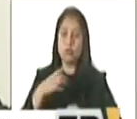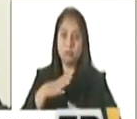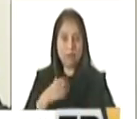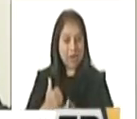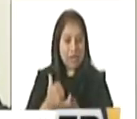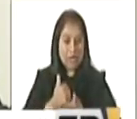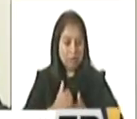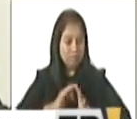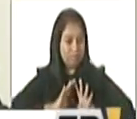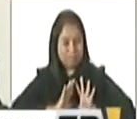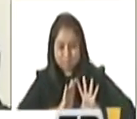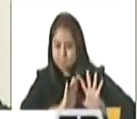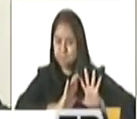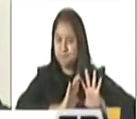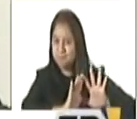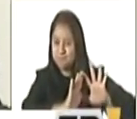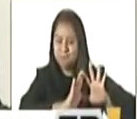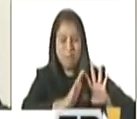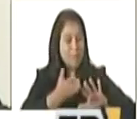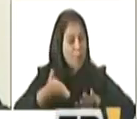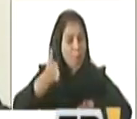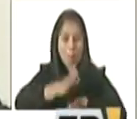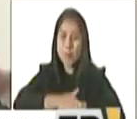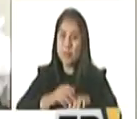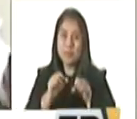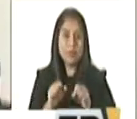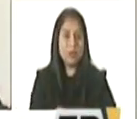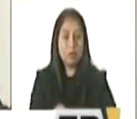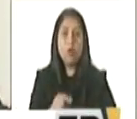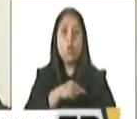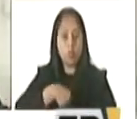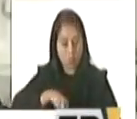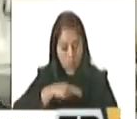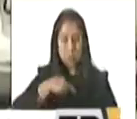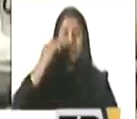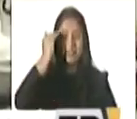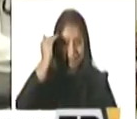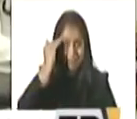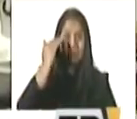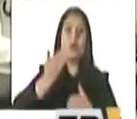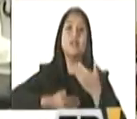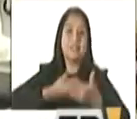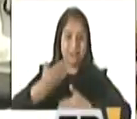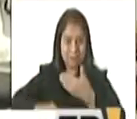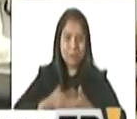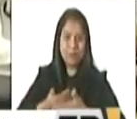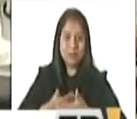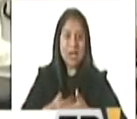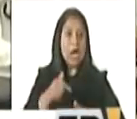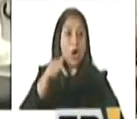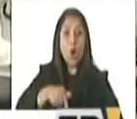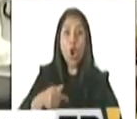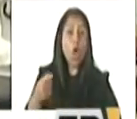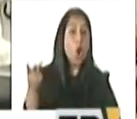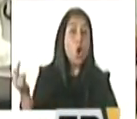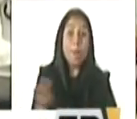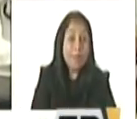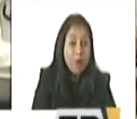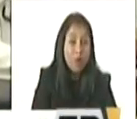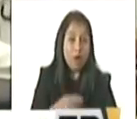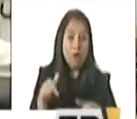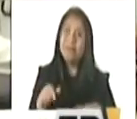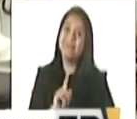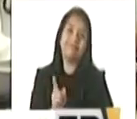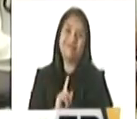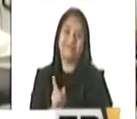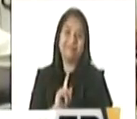más que podamos lo que nosotros sabemos que va a venir. Lo peor de la enfermedad no ha pasado. Lo peor